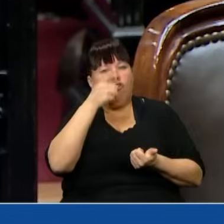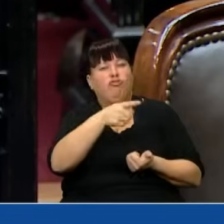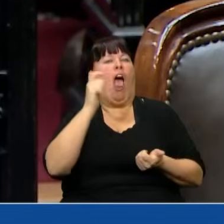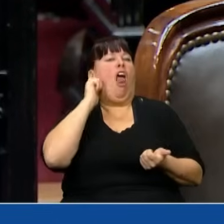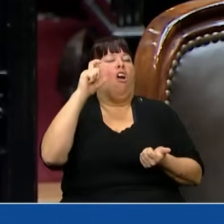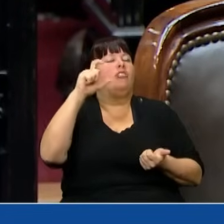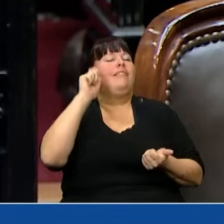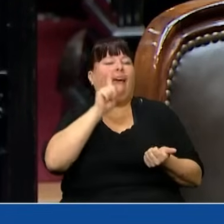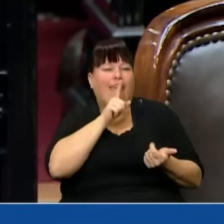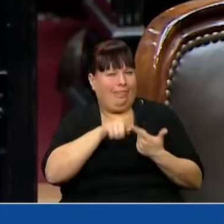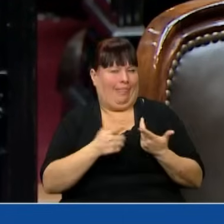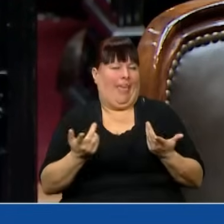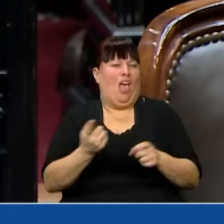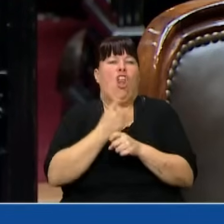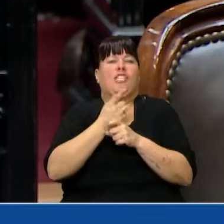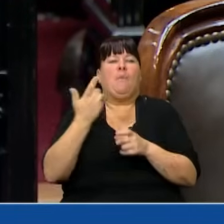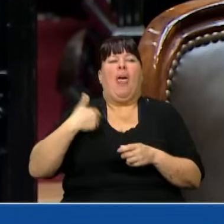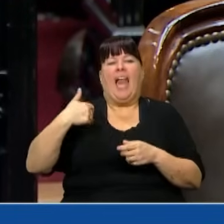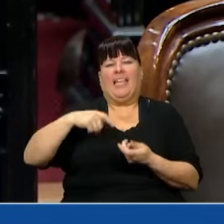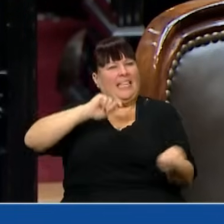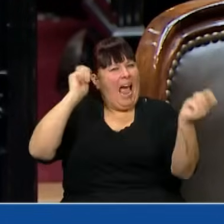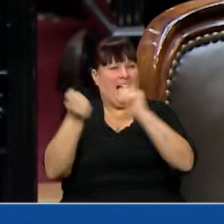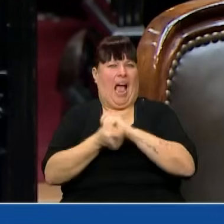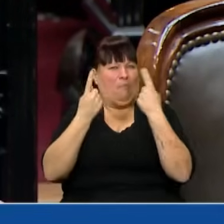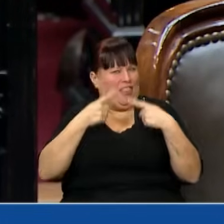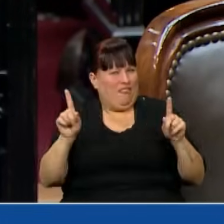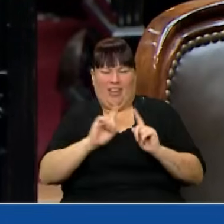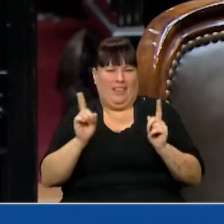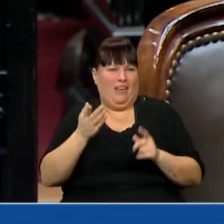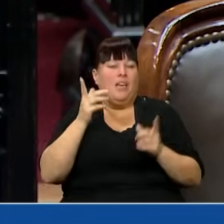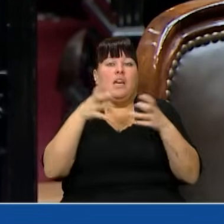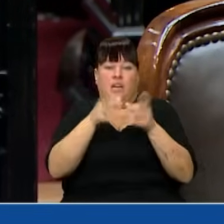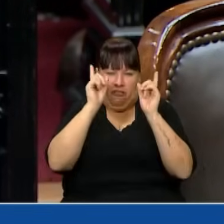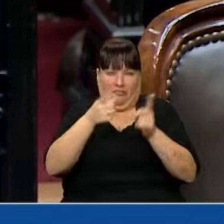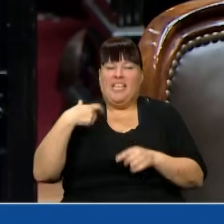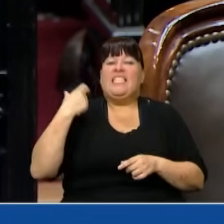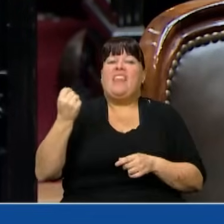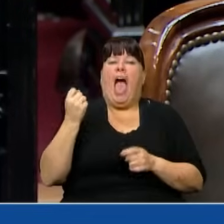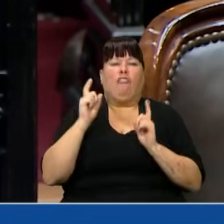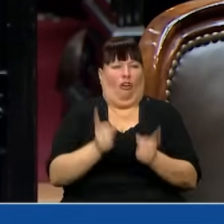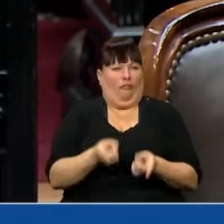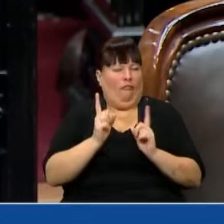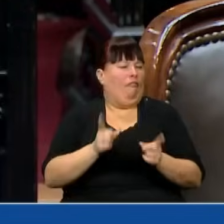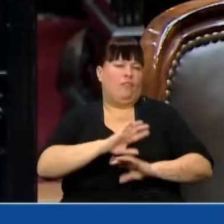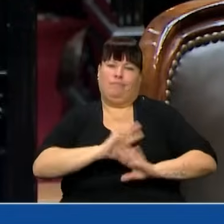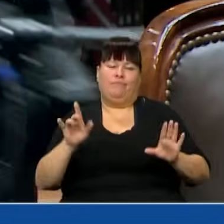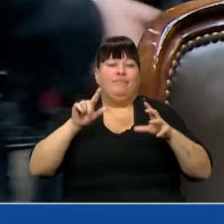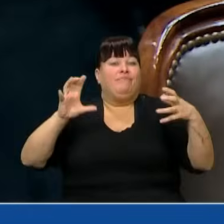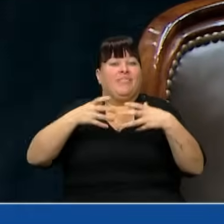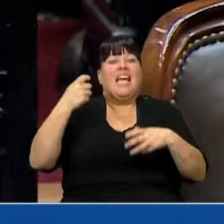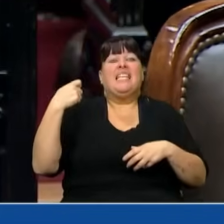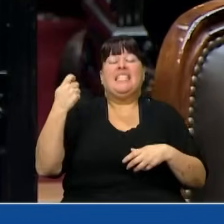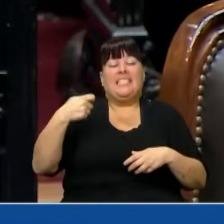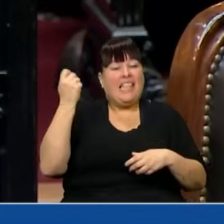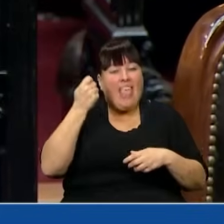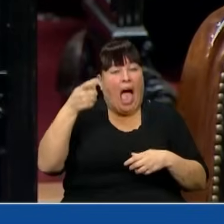CGT, no puede haber una Argentina distinta con la misma casta sindical de siempre. Es la casta